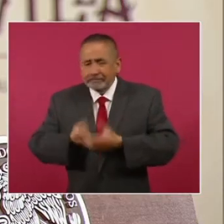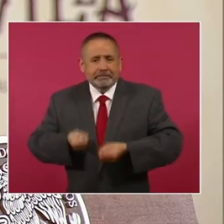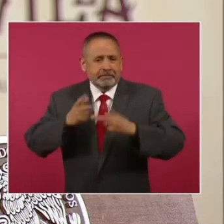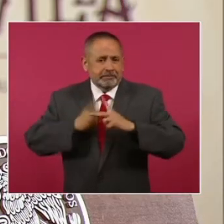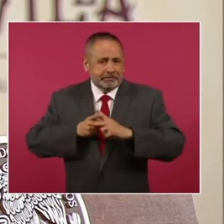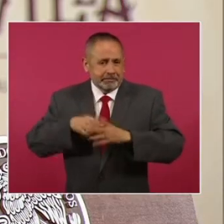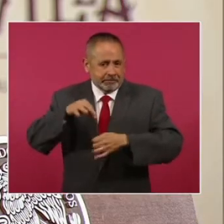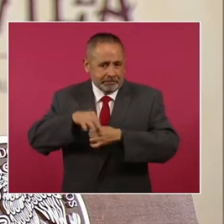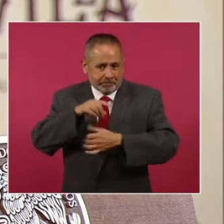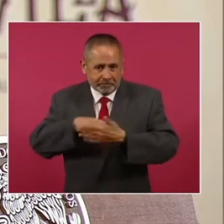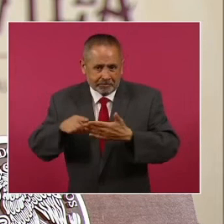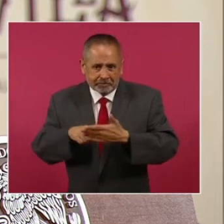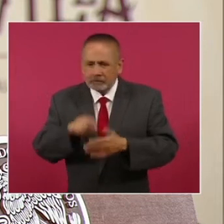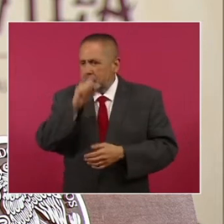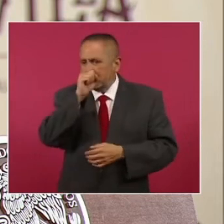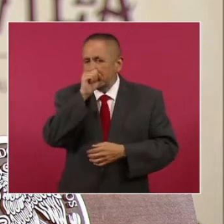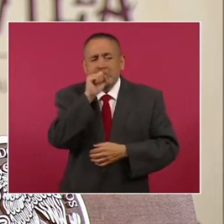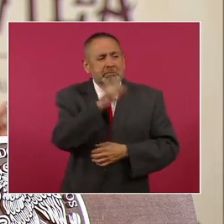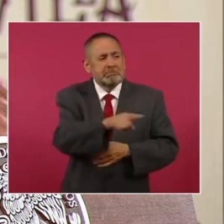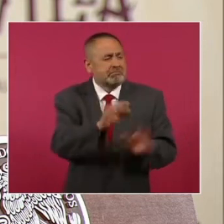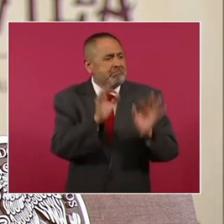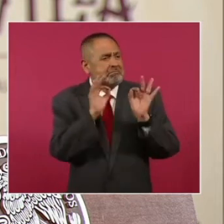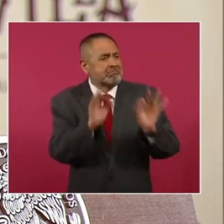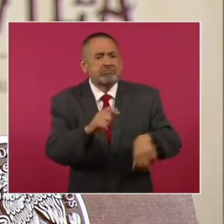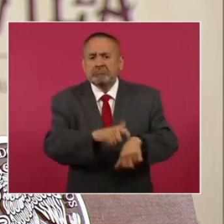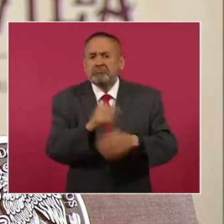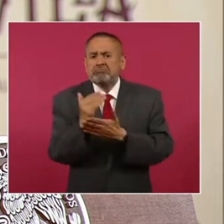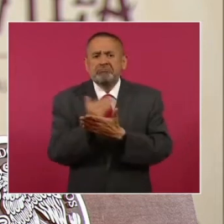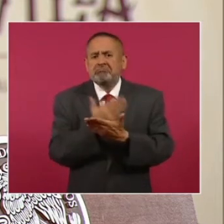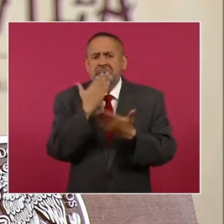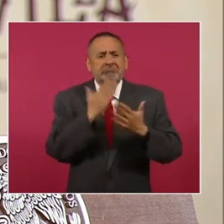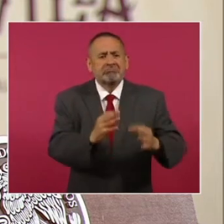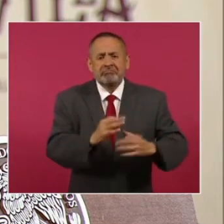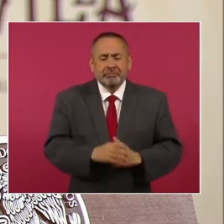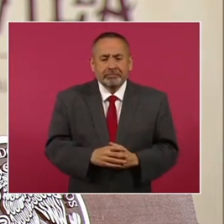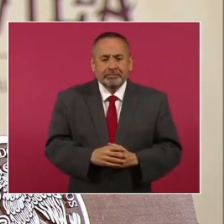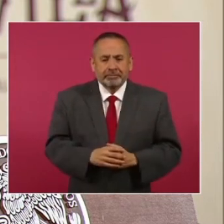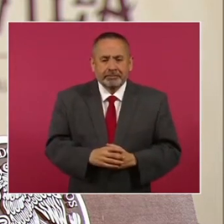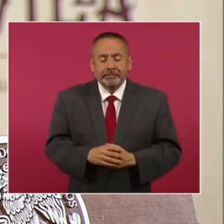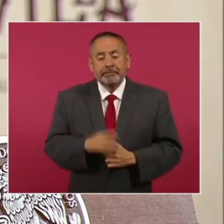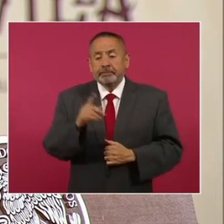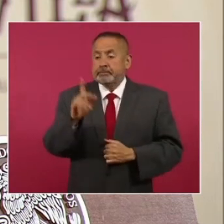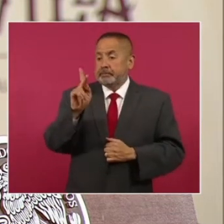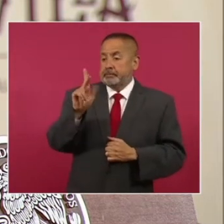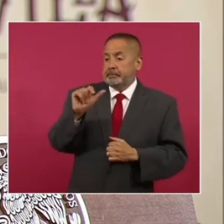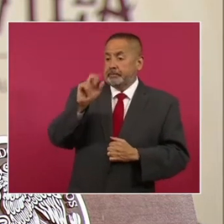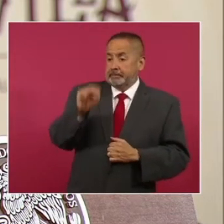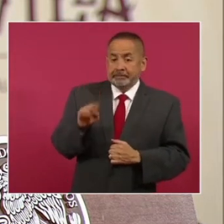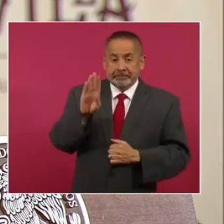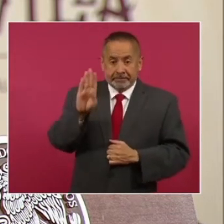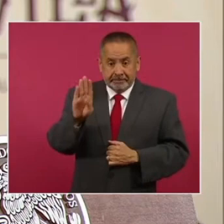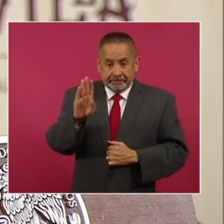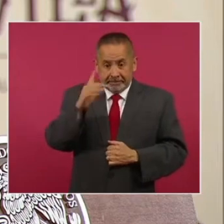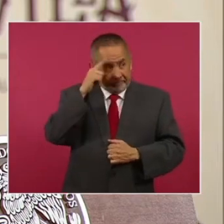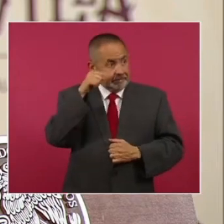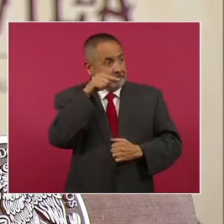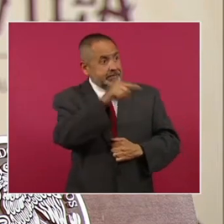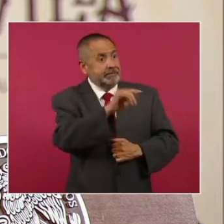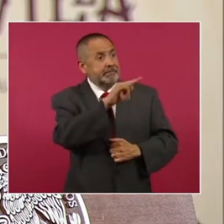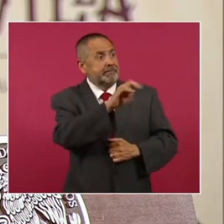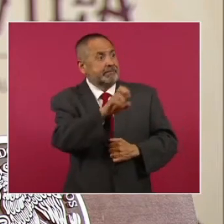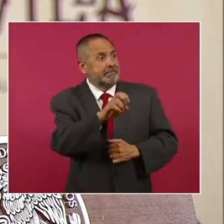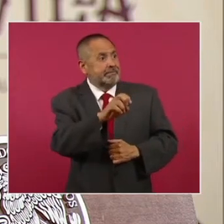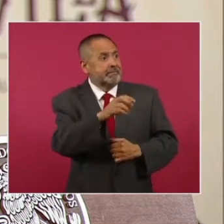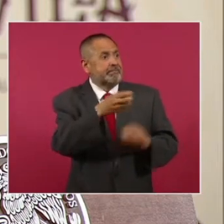llevará menos tiempo. También es falso que el Plan B debilita al INE y se abran las puertas al narco.